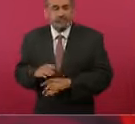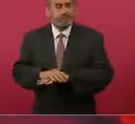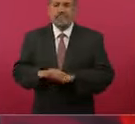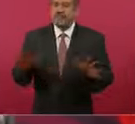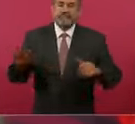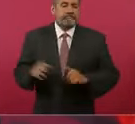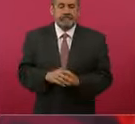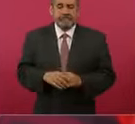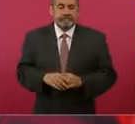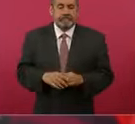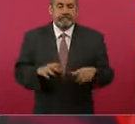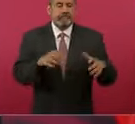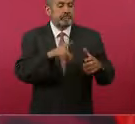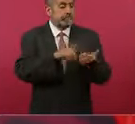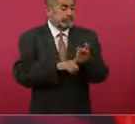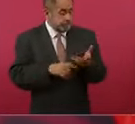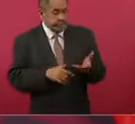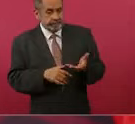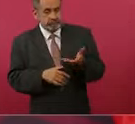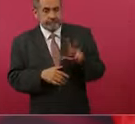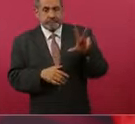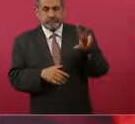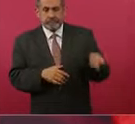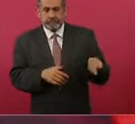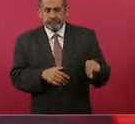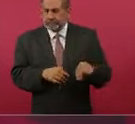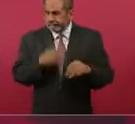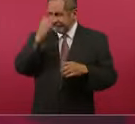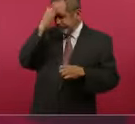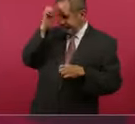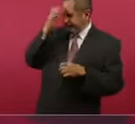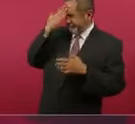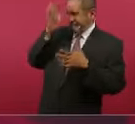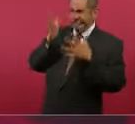y están en el terreno de lo desconocido,